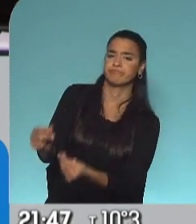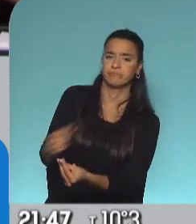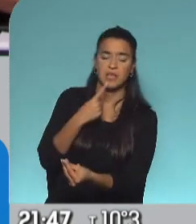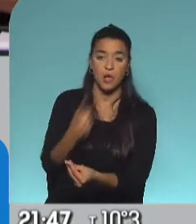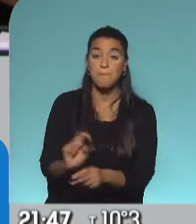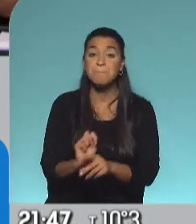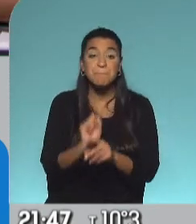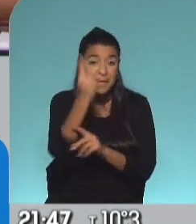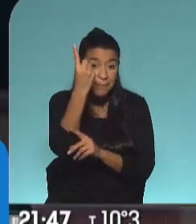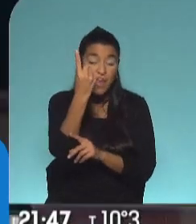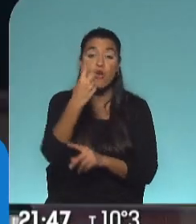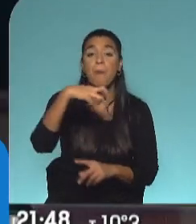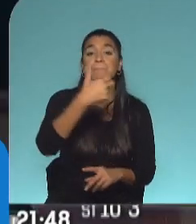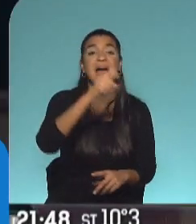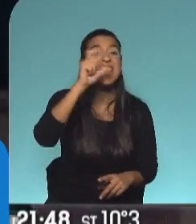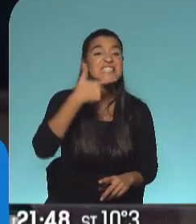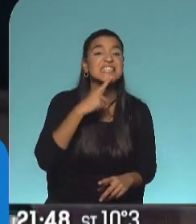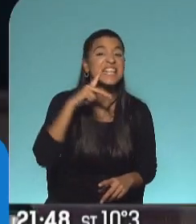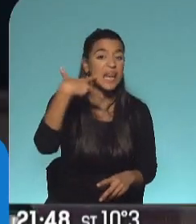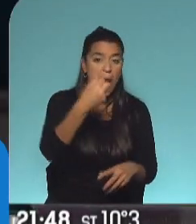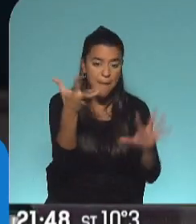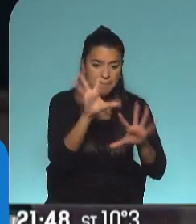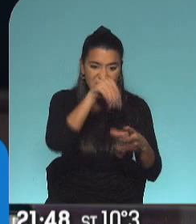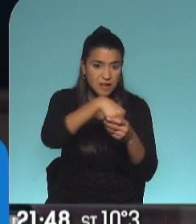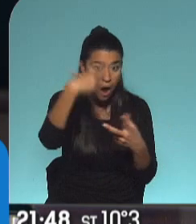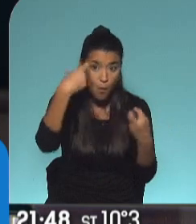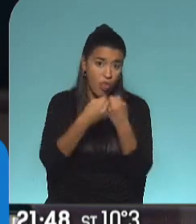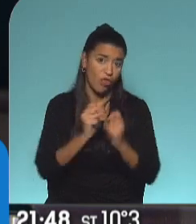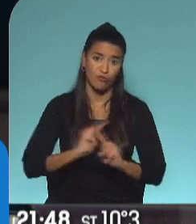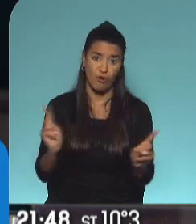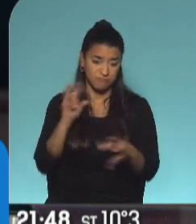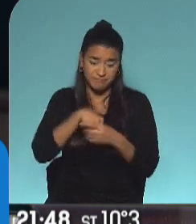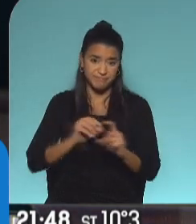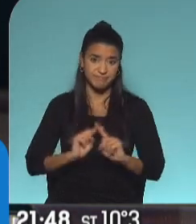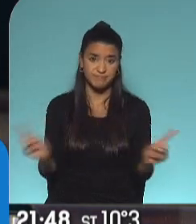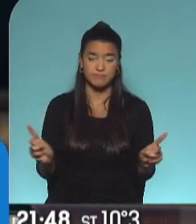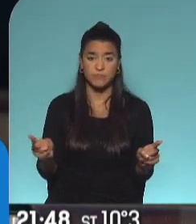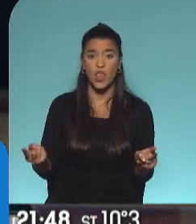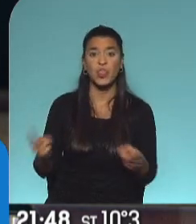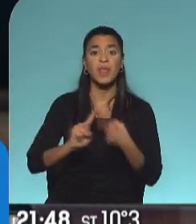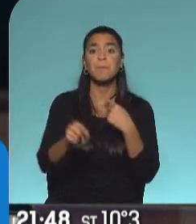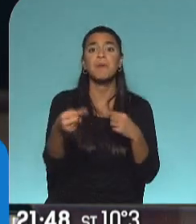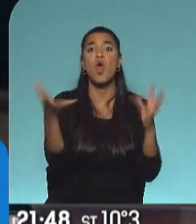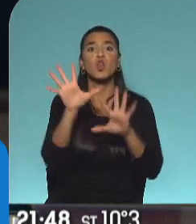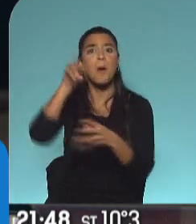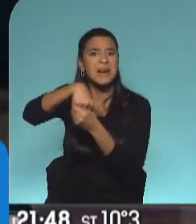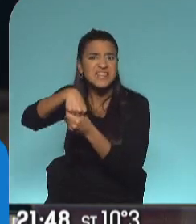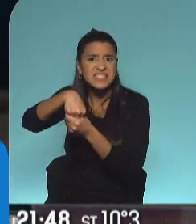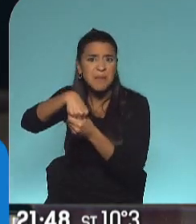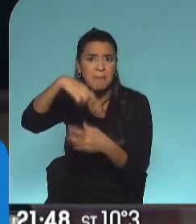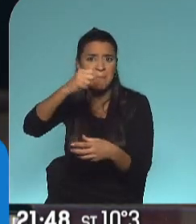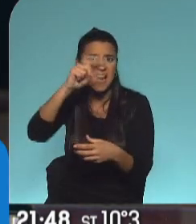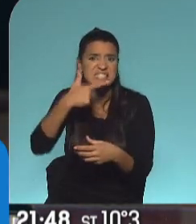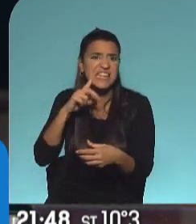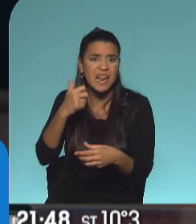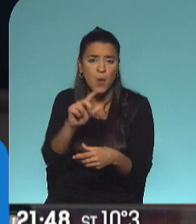dicen, en primer lugar, que Palestina no participó de este acuerdo. Es un acuerdo que los afecta directamente, claro, pero que ellos no participaron en esa